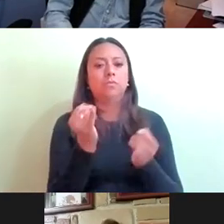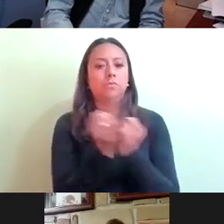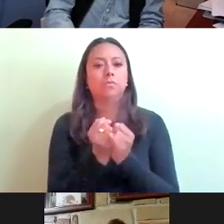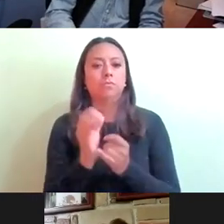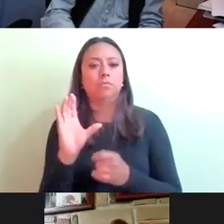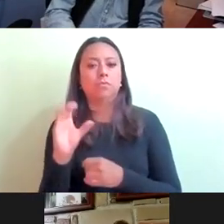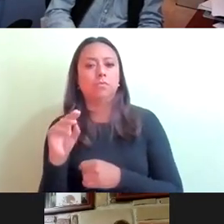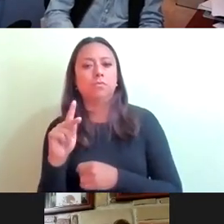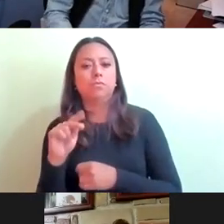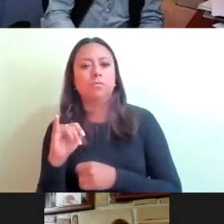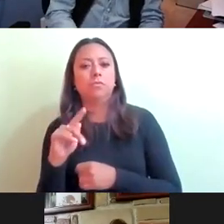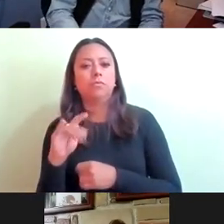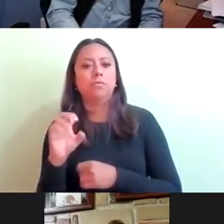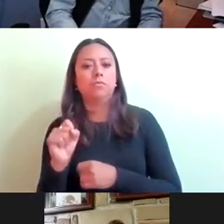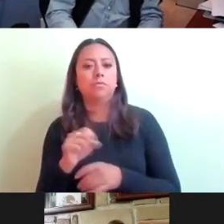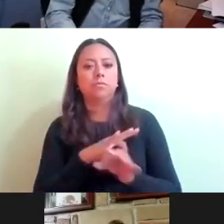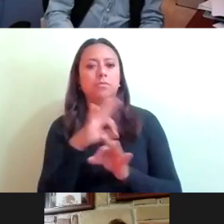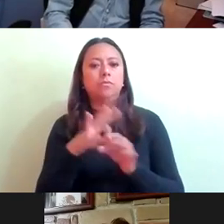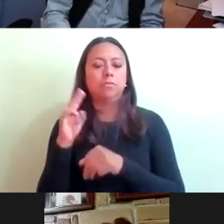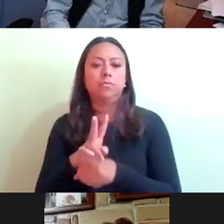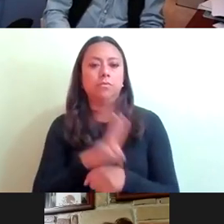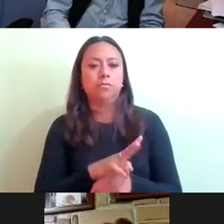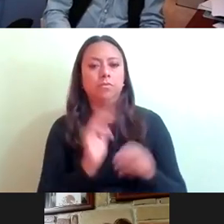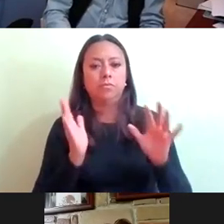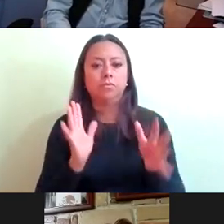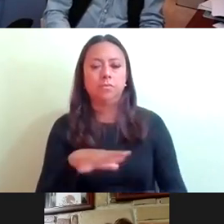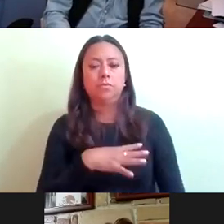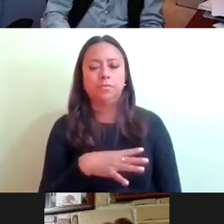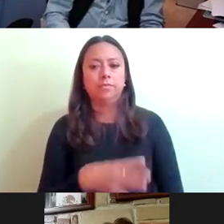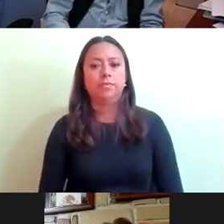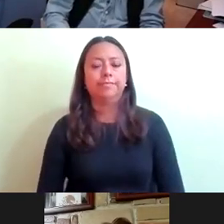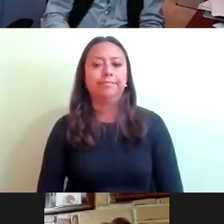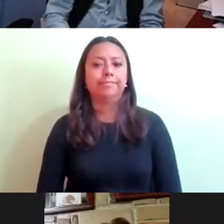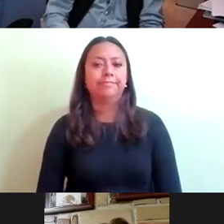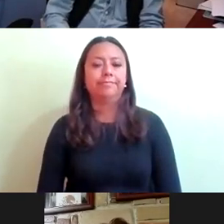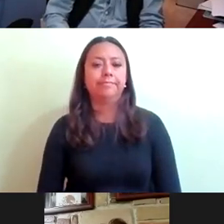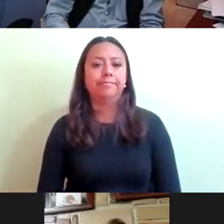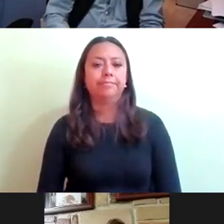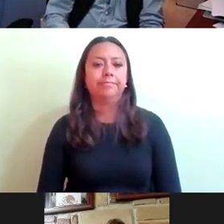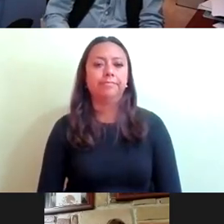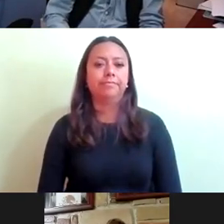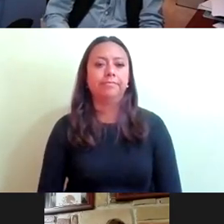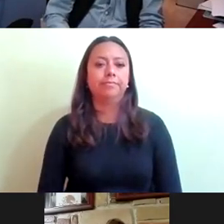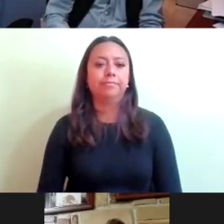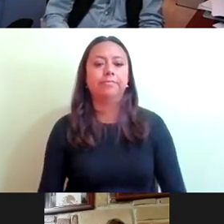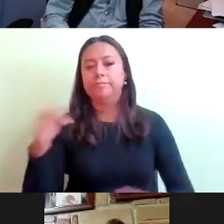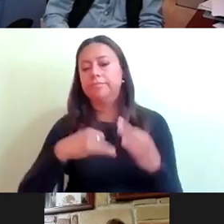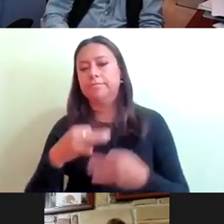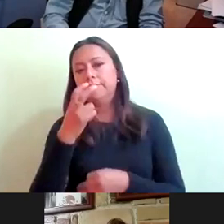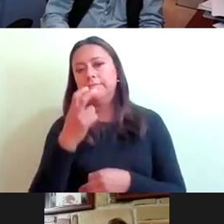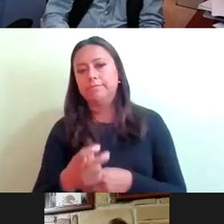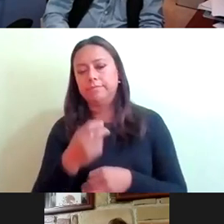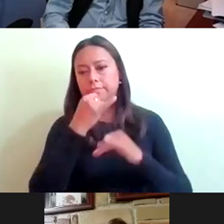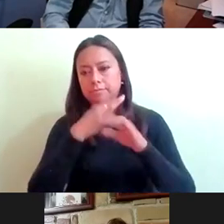de ejecución y vigilancia que ya están conformados, pues bueno, esta información diario se